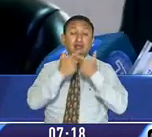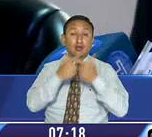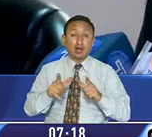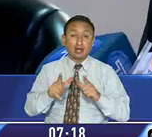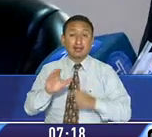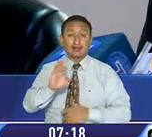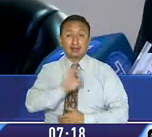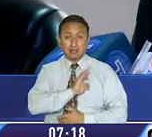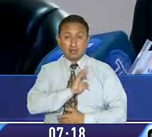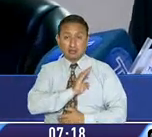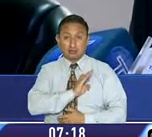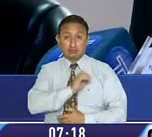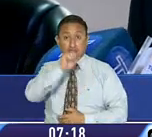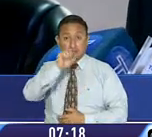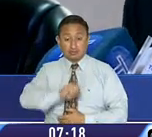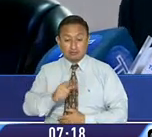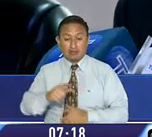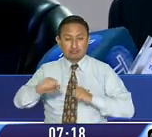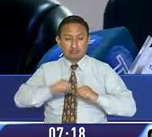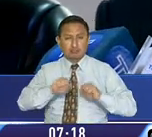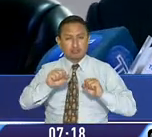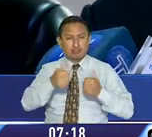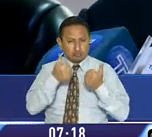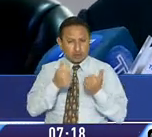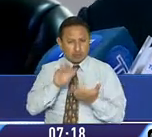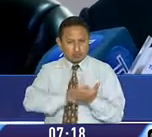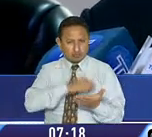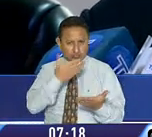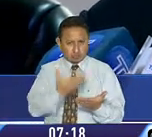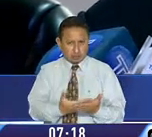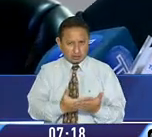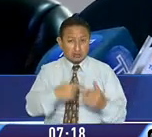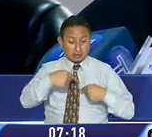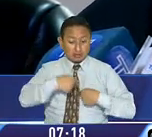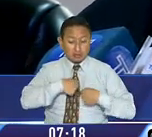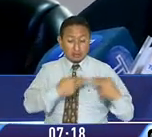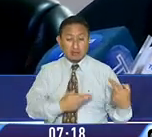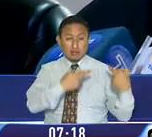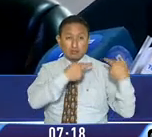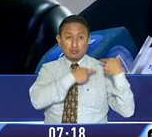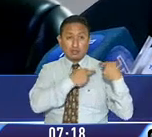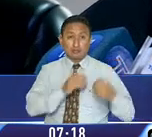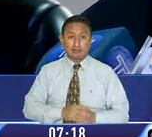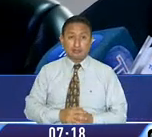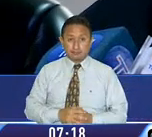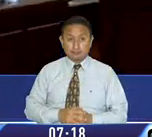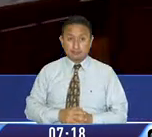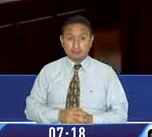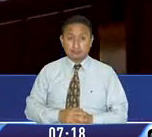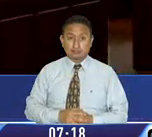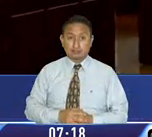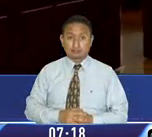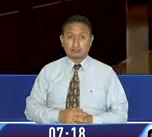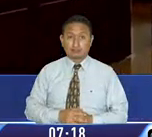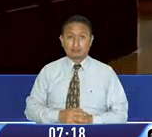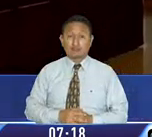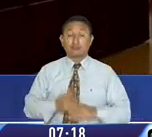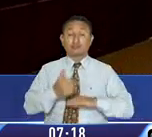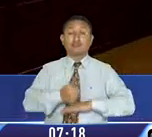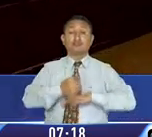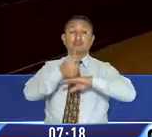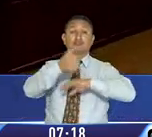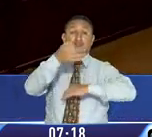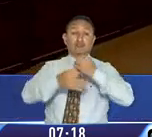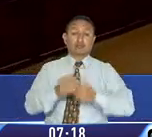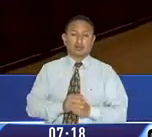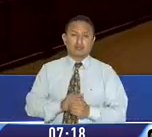que por lo tanto el trabajo tiene que ser bien hecho. Esa es nuestra responsabilidad como corte. A la corte no le pondría freno el